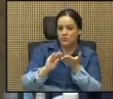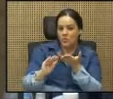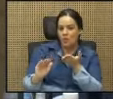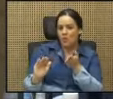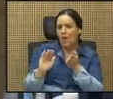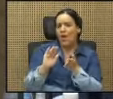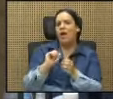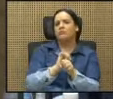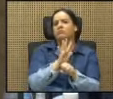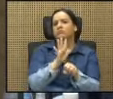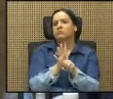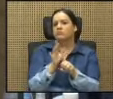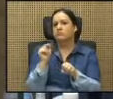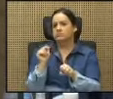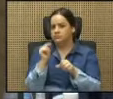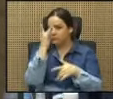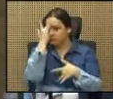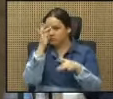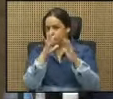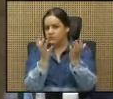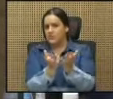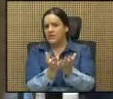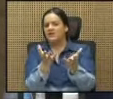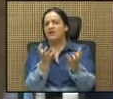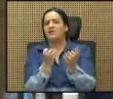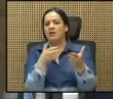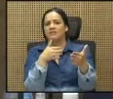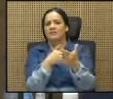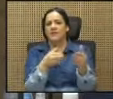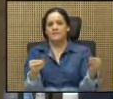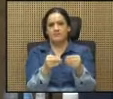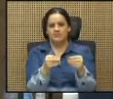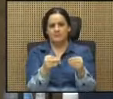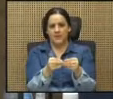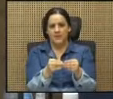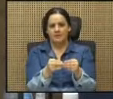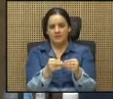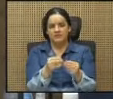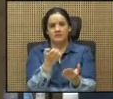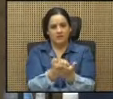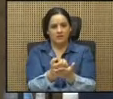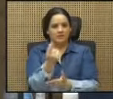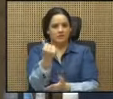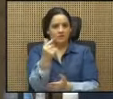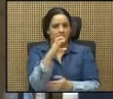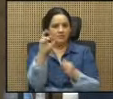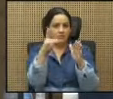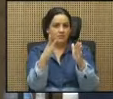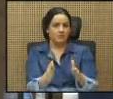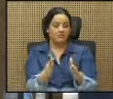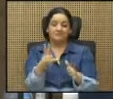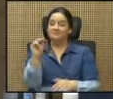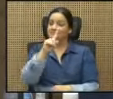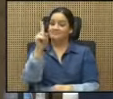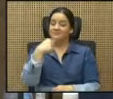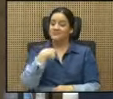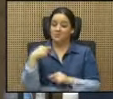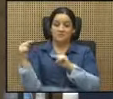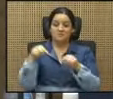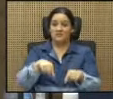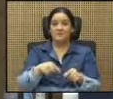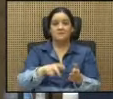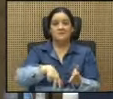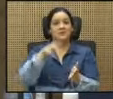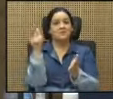se pretenda afectar aún más el bolsillo de los costarricenses. Yo no estoy aquí para aprobar cheques